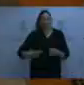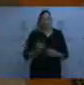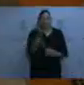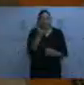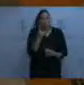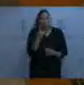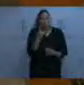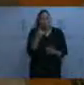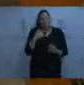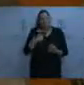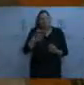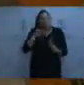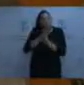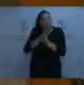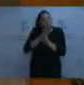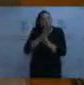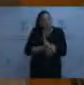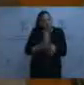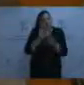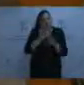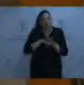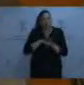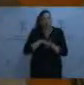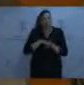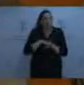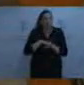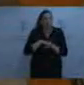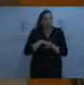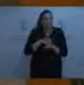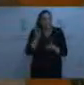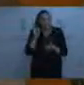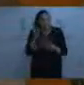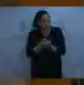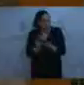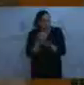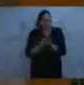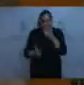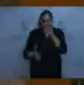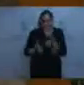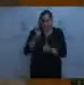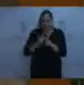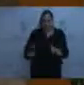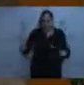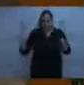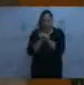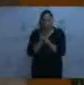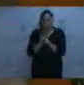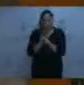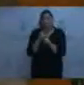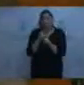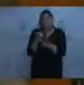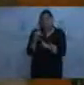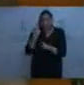de argumentos contra estas pruebas de reválida que ya han sido esgrimidos. Me voy a